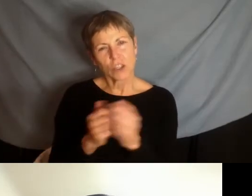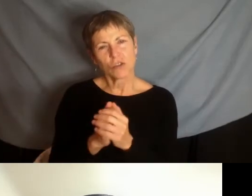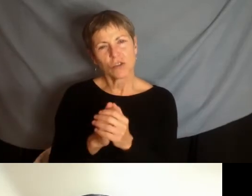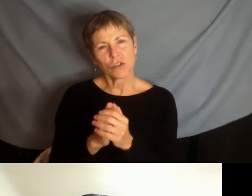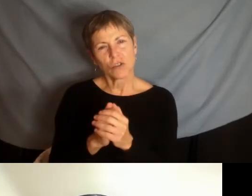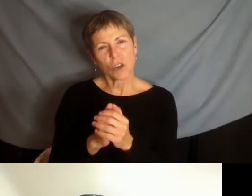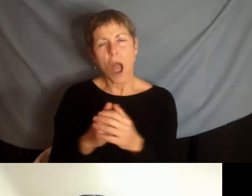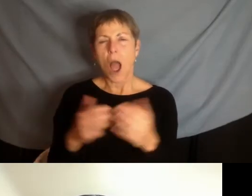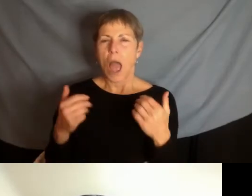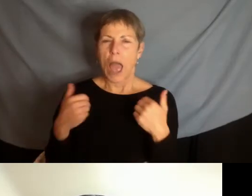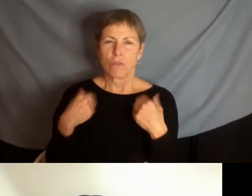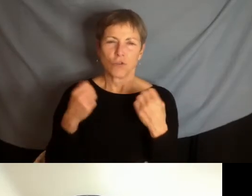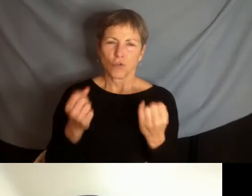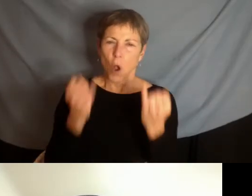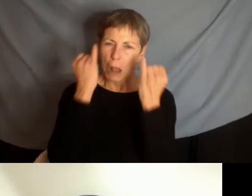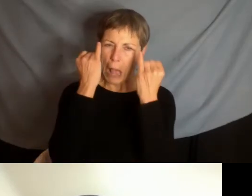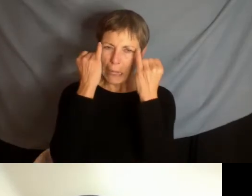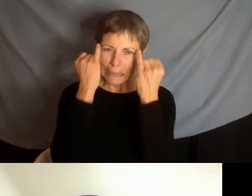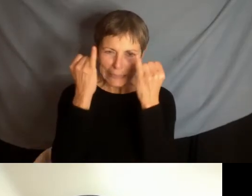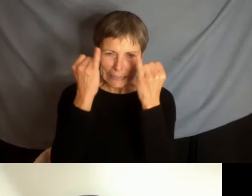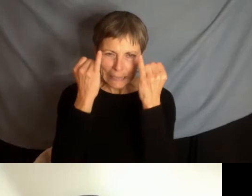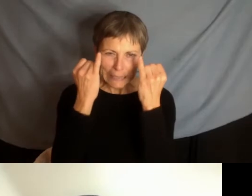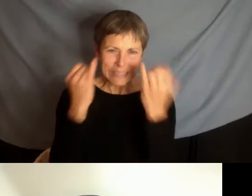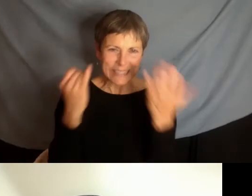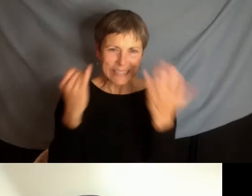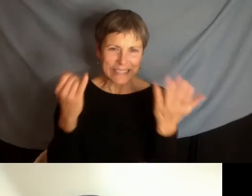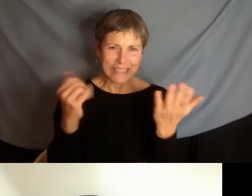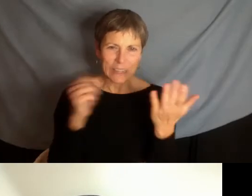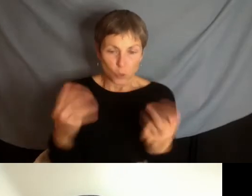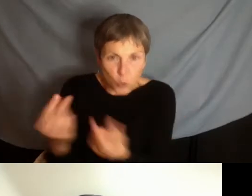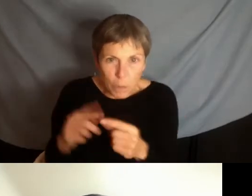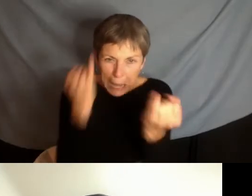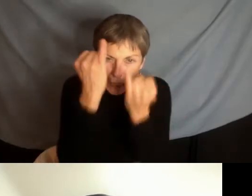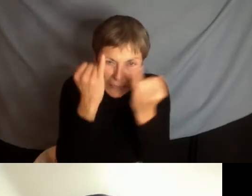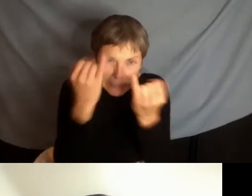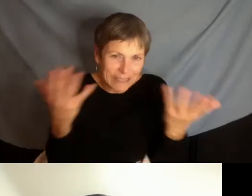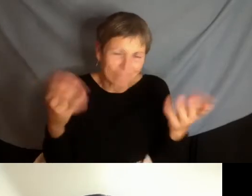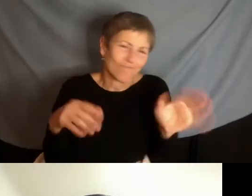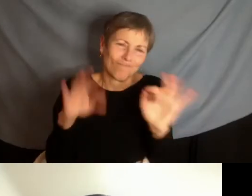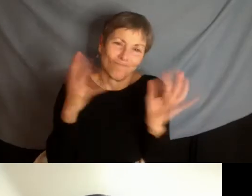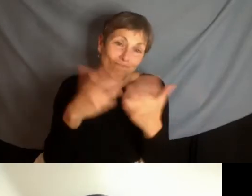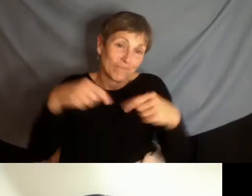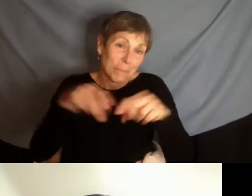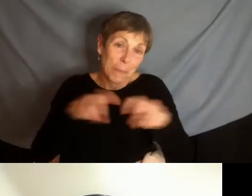es muy, muy centrado en ideas que es apropiado para este panel de académicos.